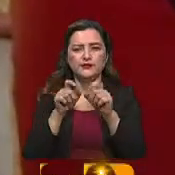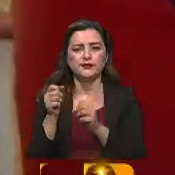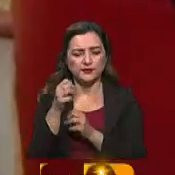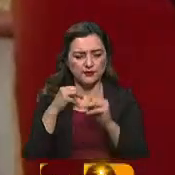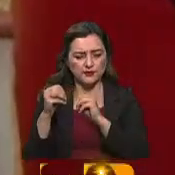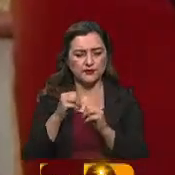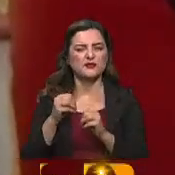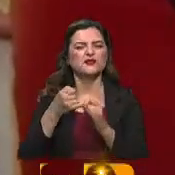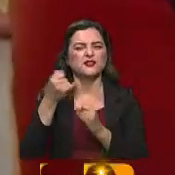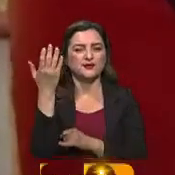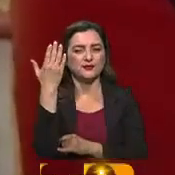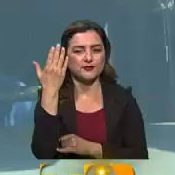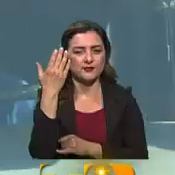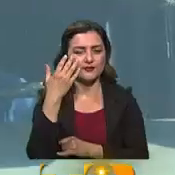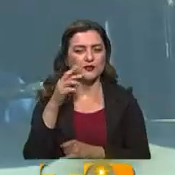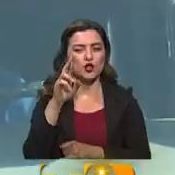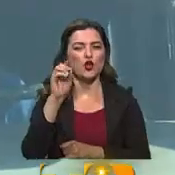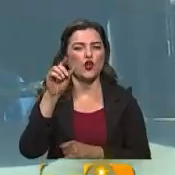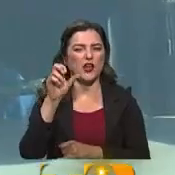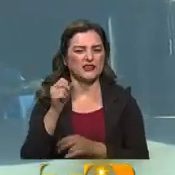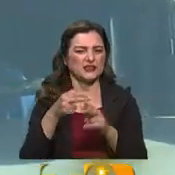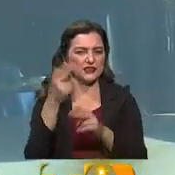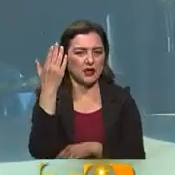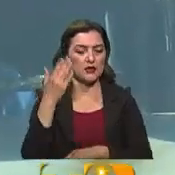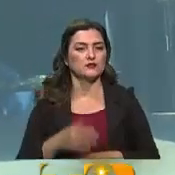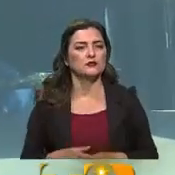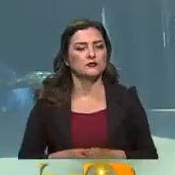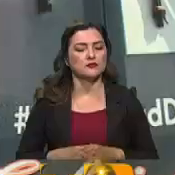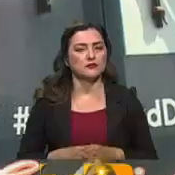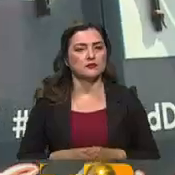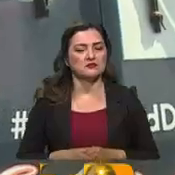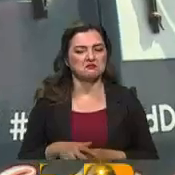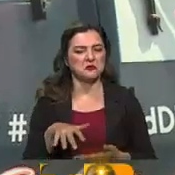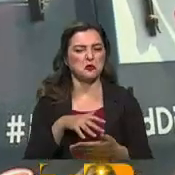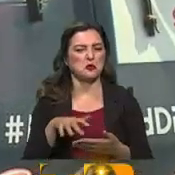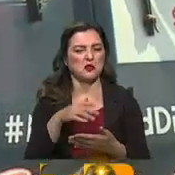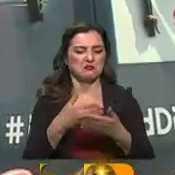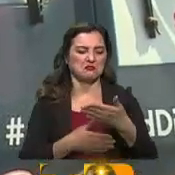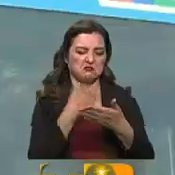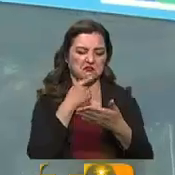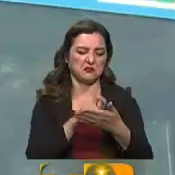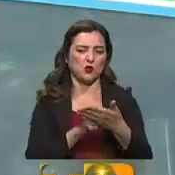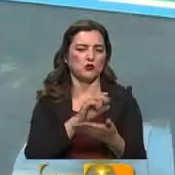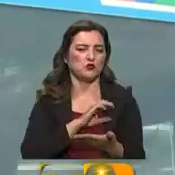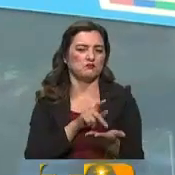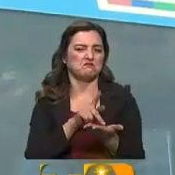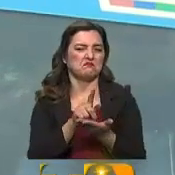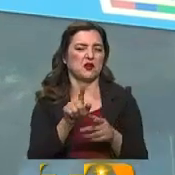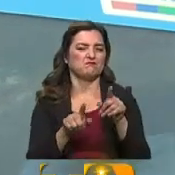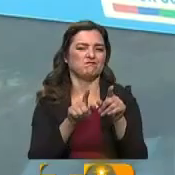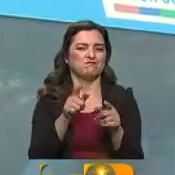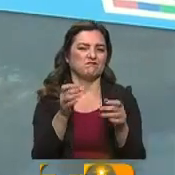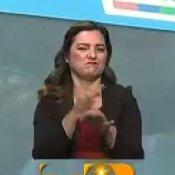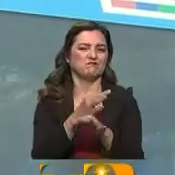tiene además varios cuestionamientos, especialmente porque a pesar de la concesión, el municipio continúa pagando ciertos rubros para